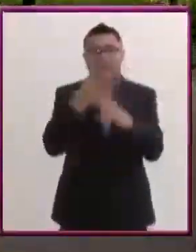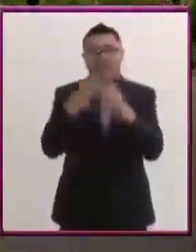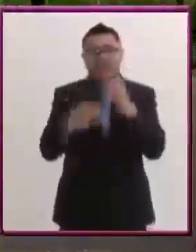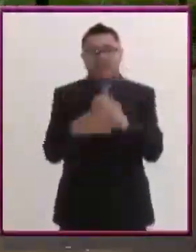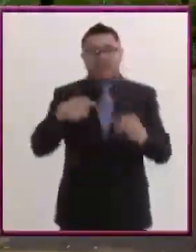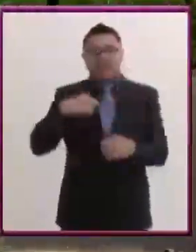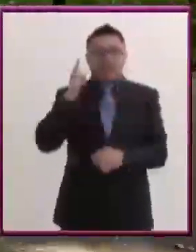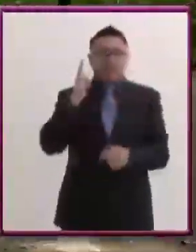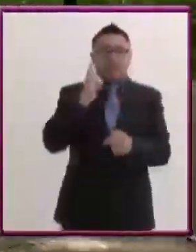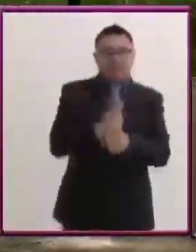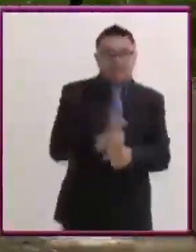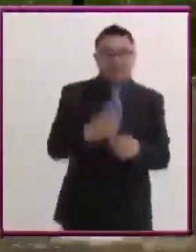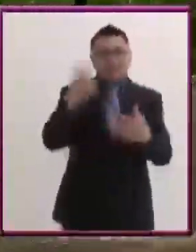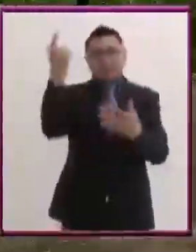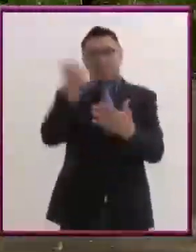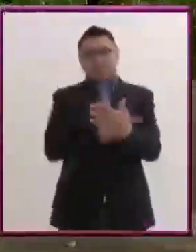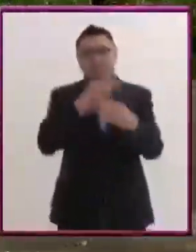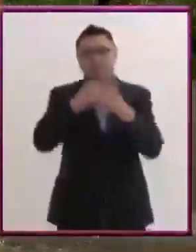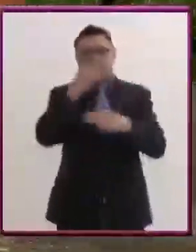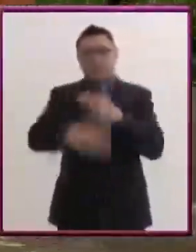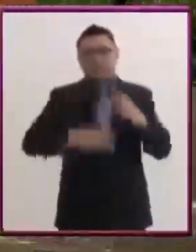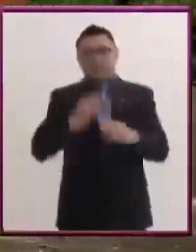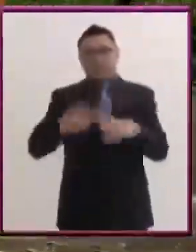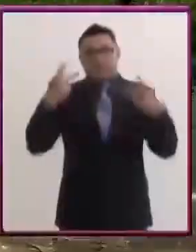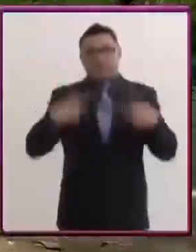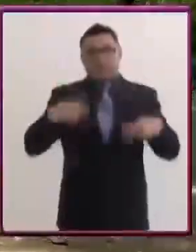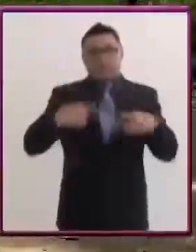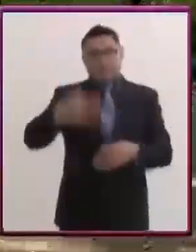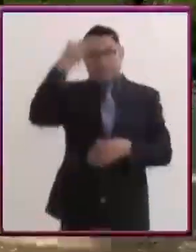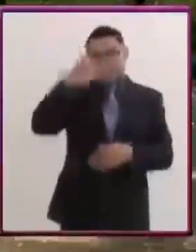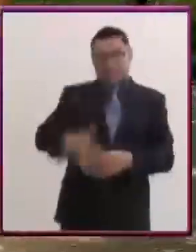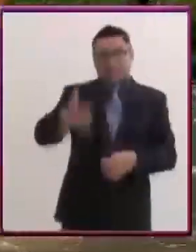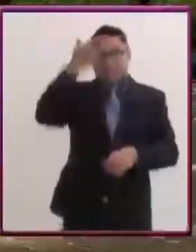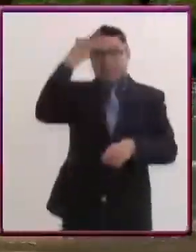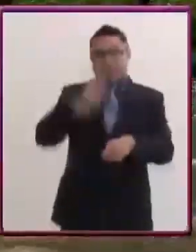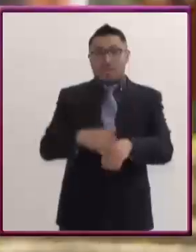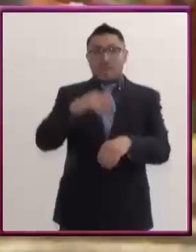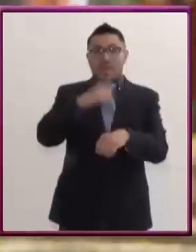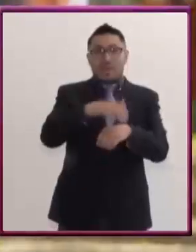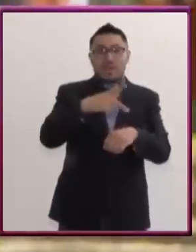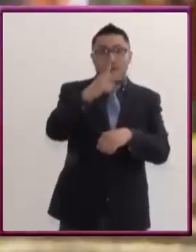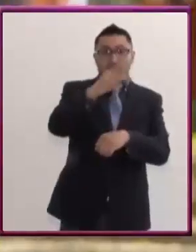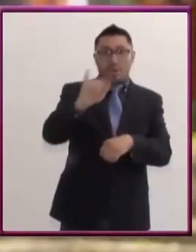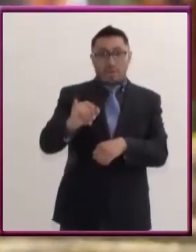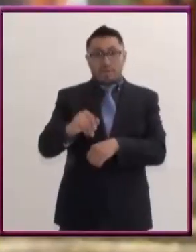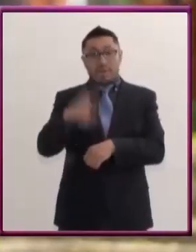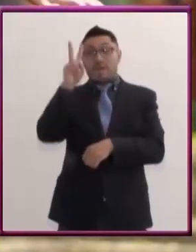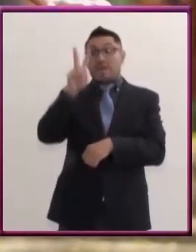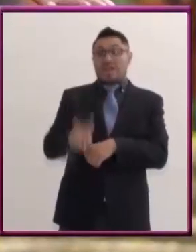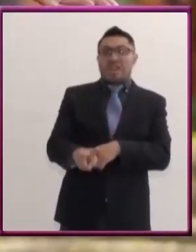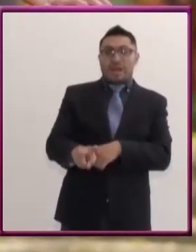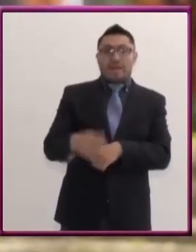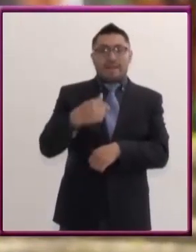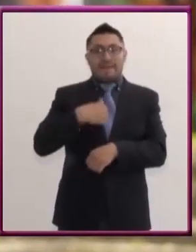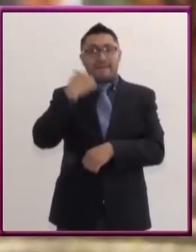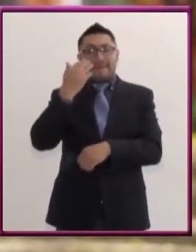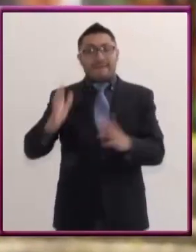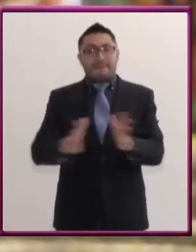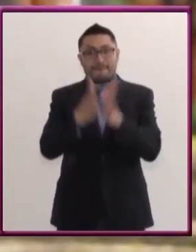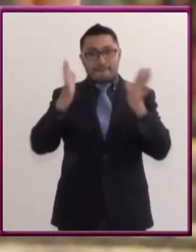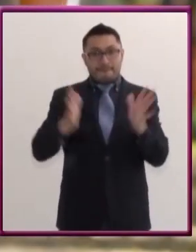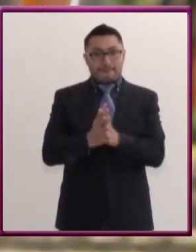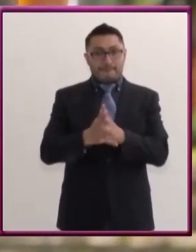que me saltaron fue una lista mundial de personas que se saben de memoria los números de pi. ¿A poco? Yo